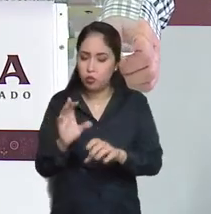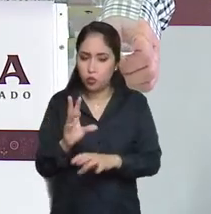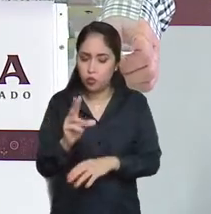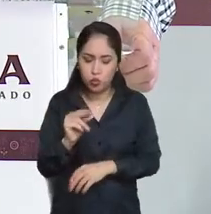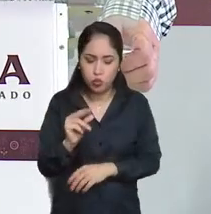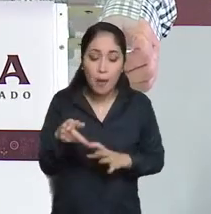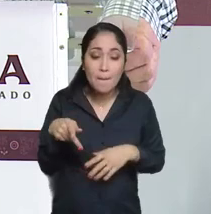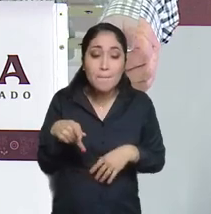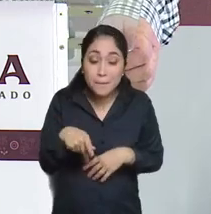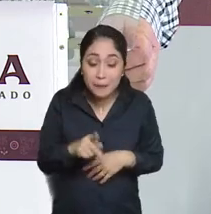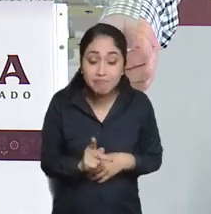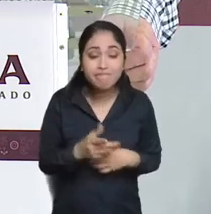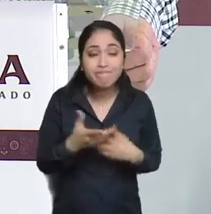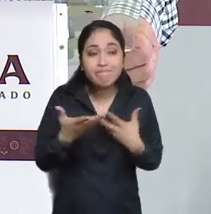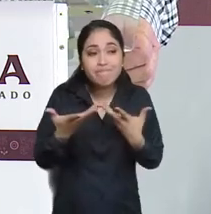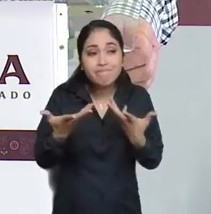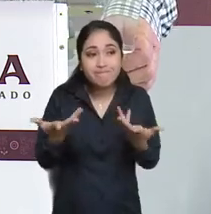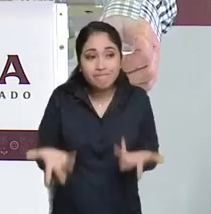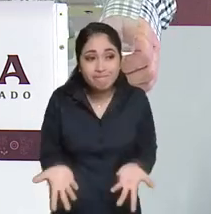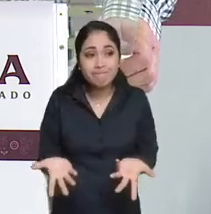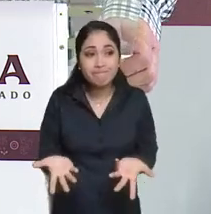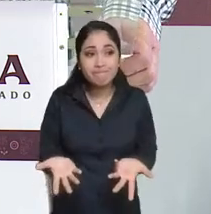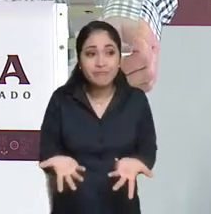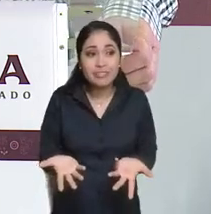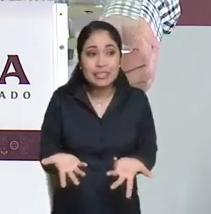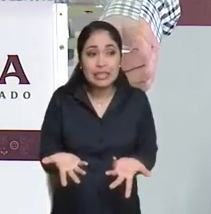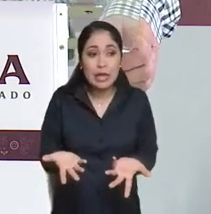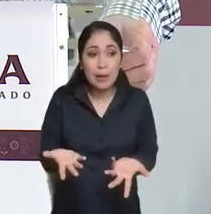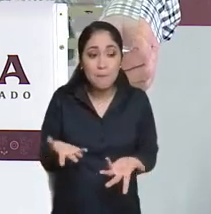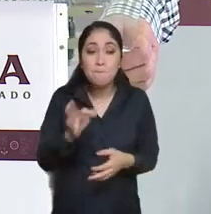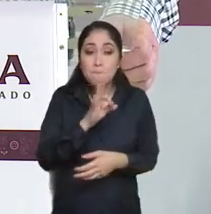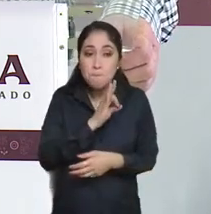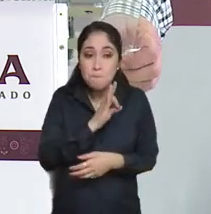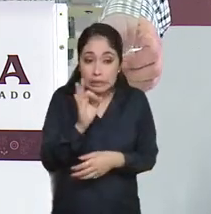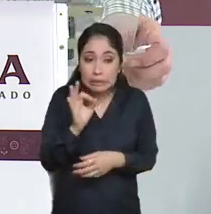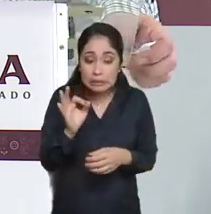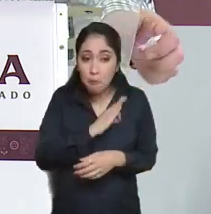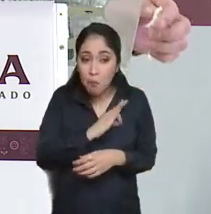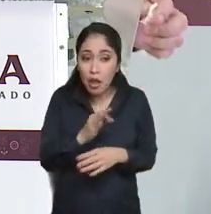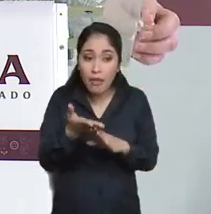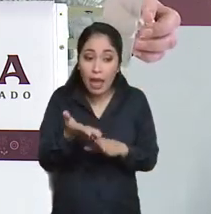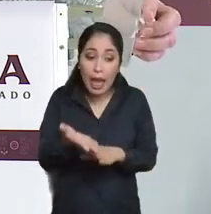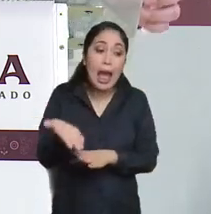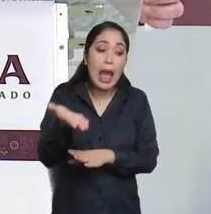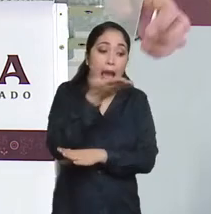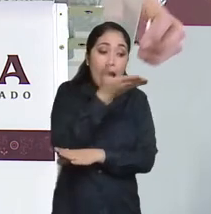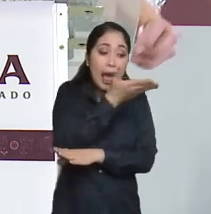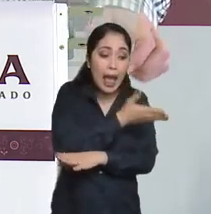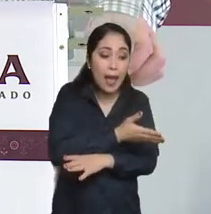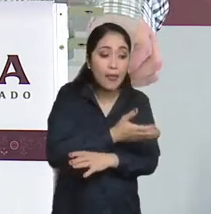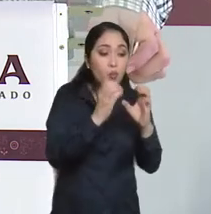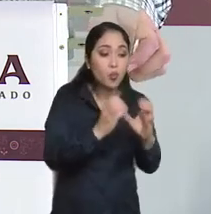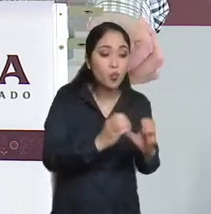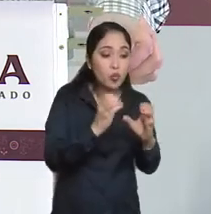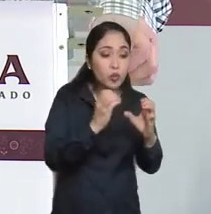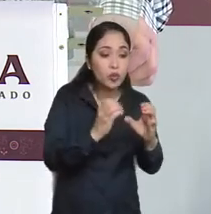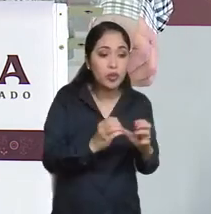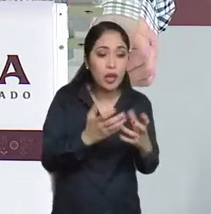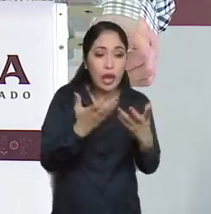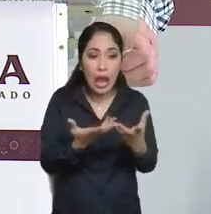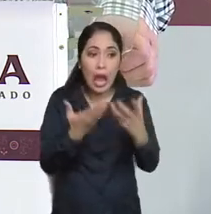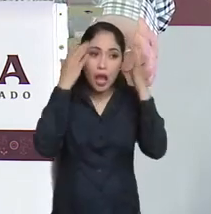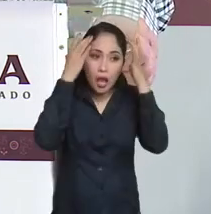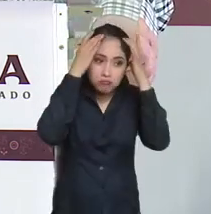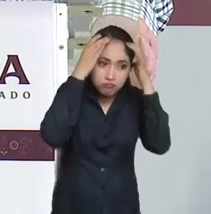existe la prevención, y la prevención es imponer la obligación de que usen